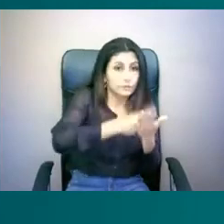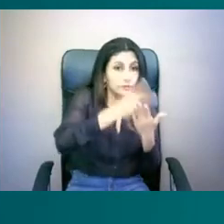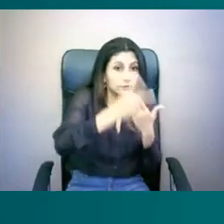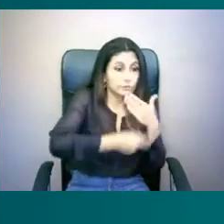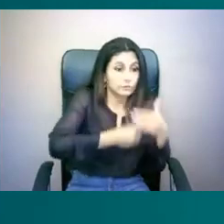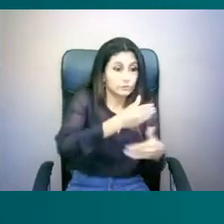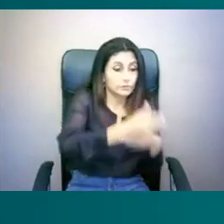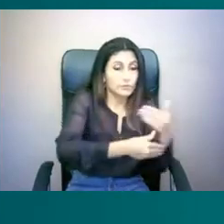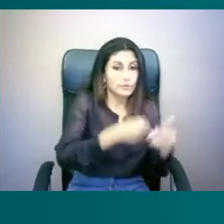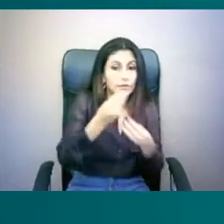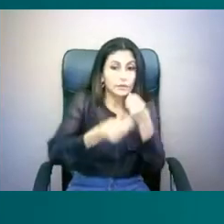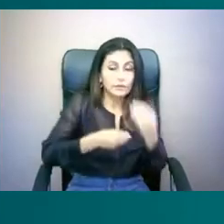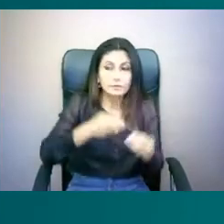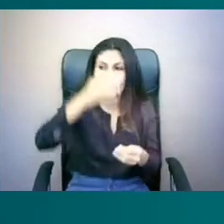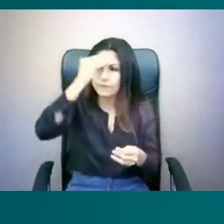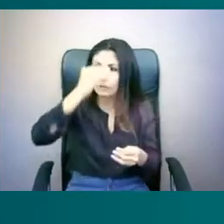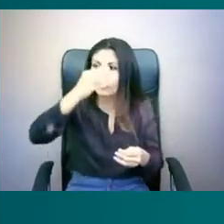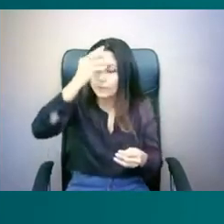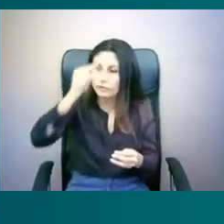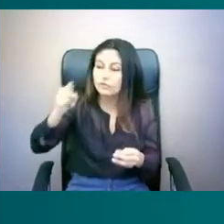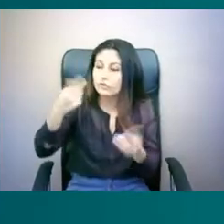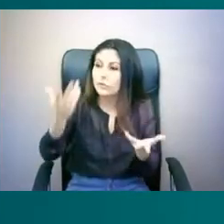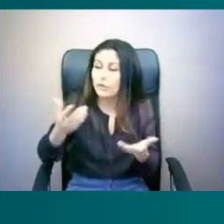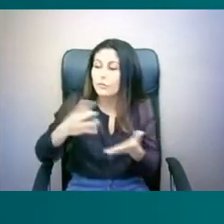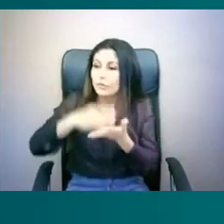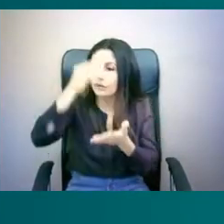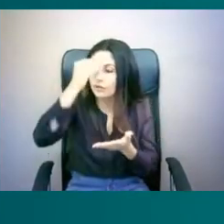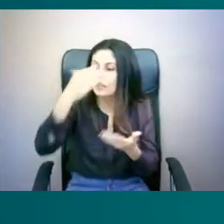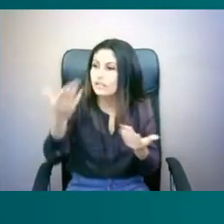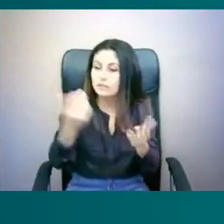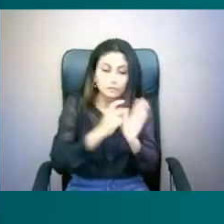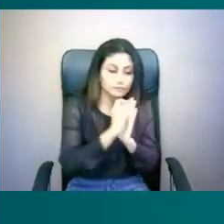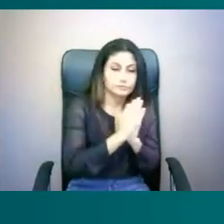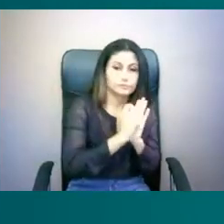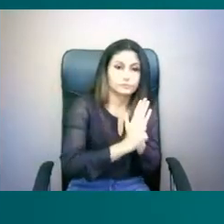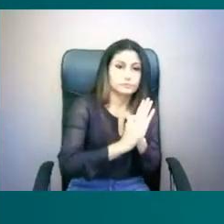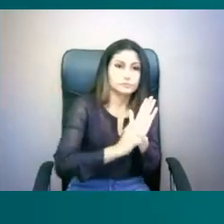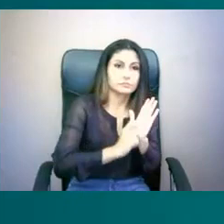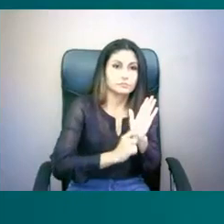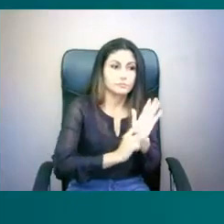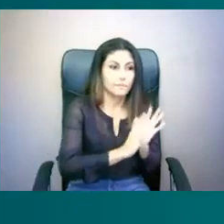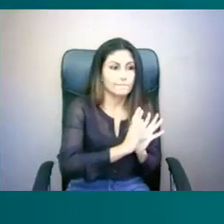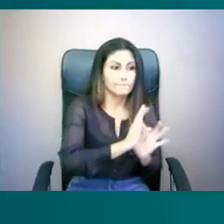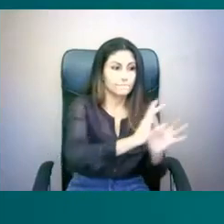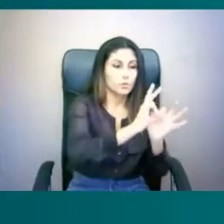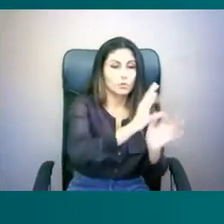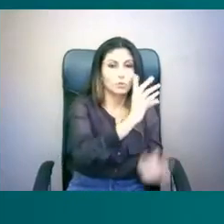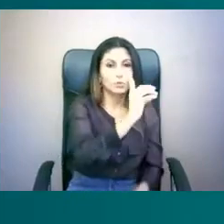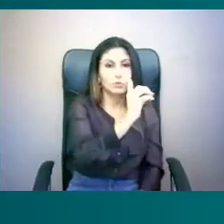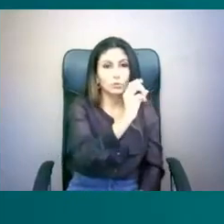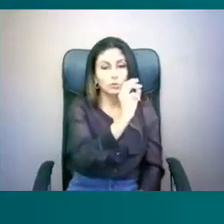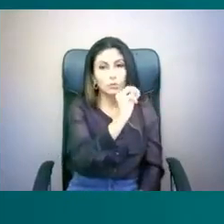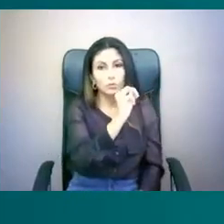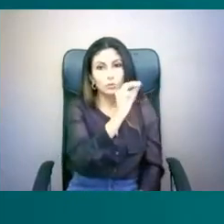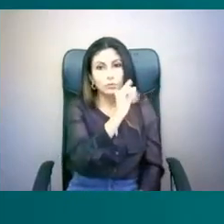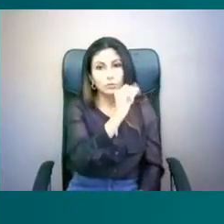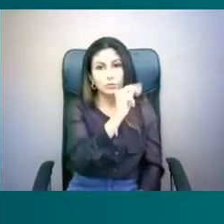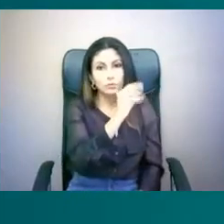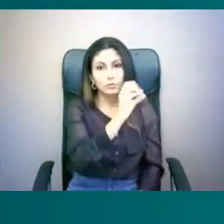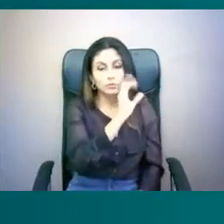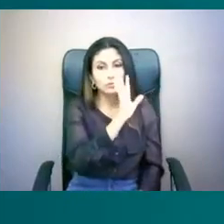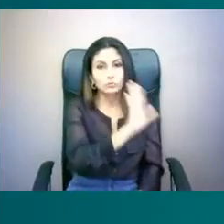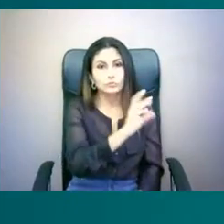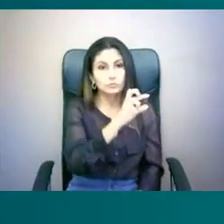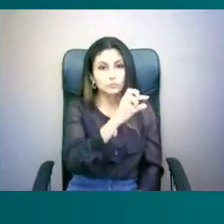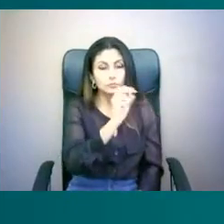estar documentando todas esas cosas buenas y esas cosas que nos pasaron y a cuál dominio pertenece en términos de lo que es la séptima edición